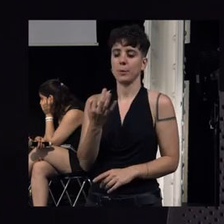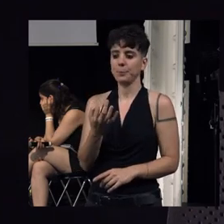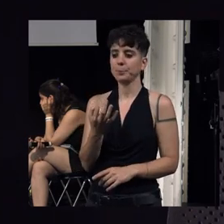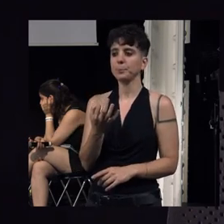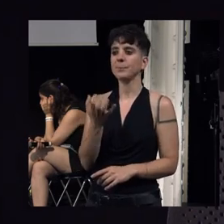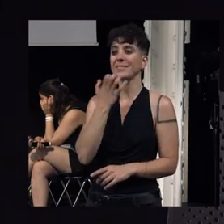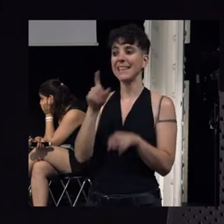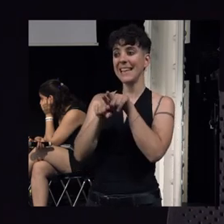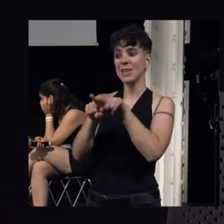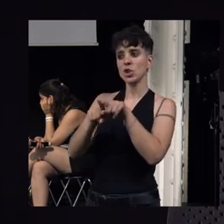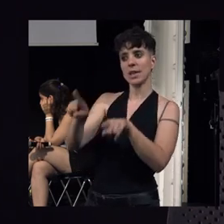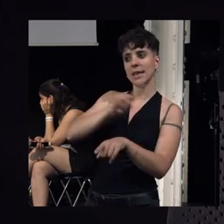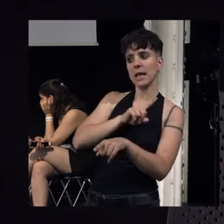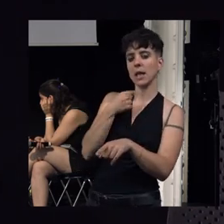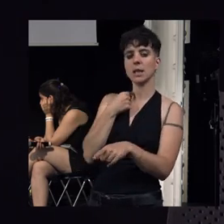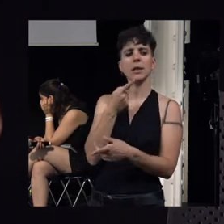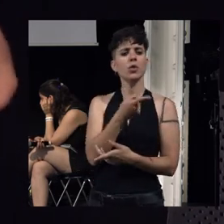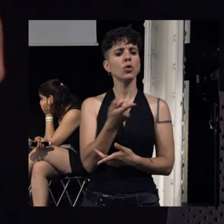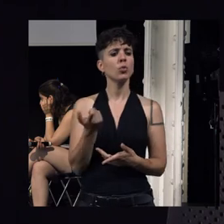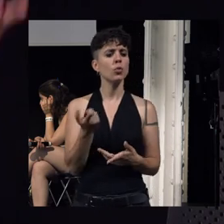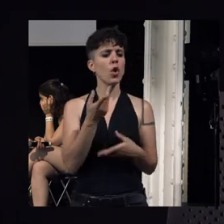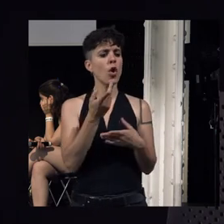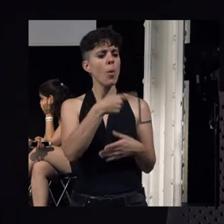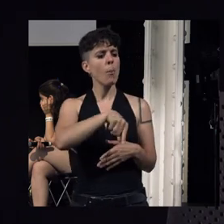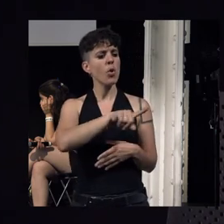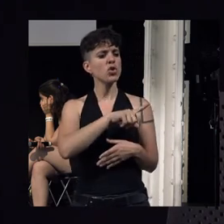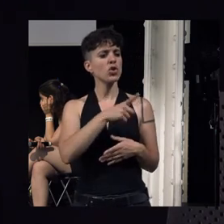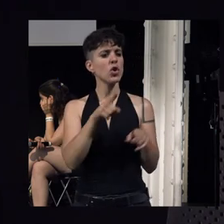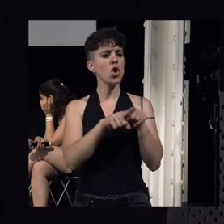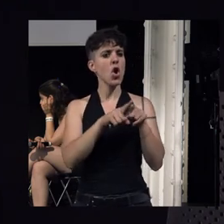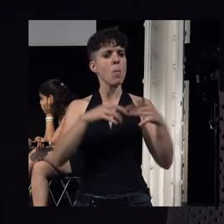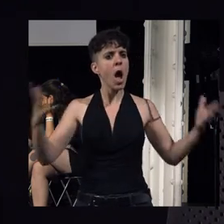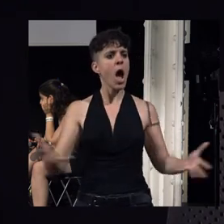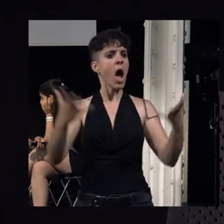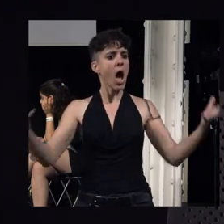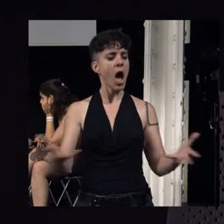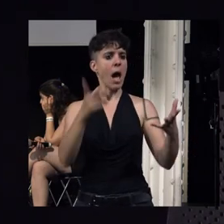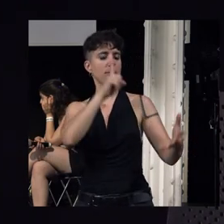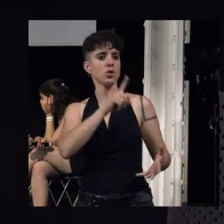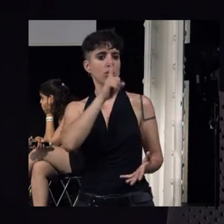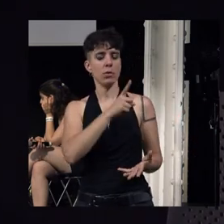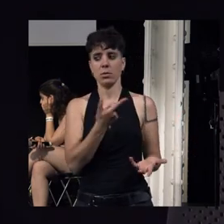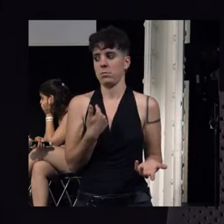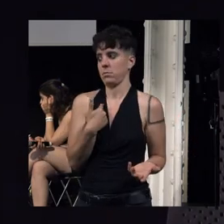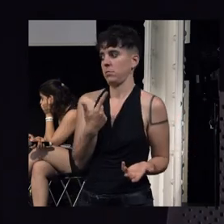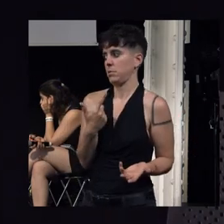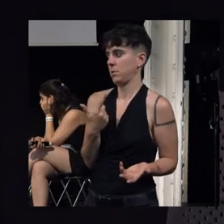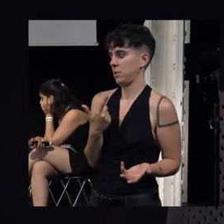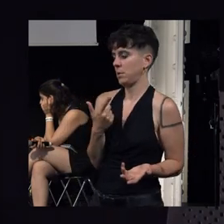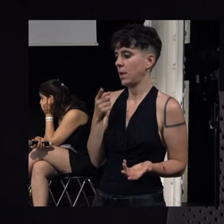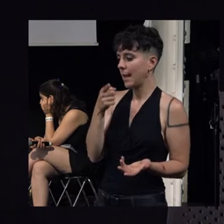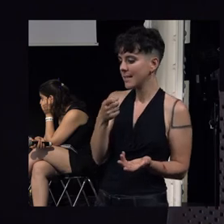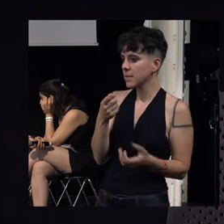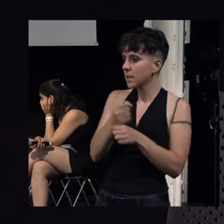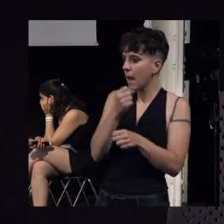cuando se nos critica, que nos dicen, es que estáis haciendo apología a la prostitución, es que es como si fuera, o sea, no, cuando decimos, oye, es un